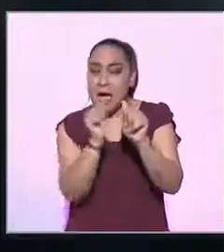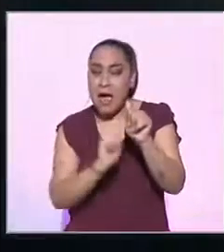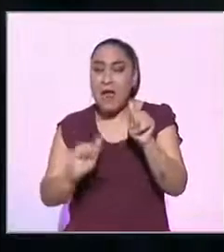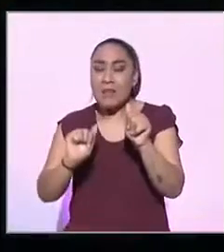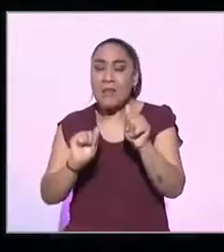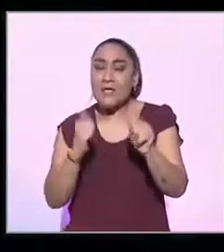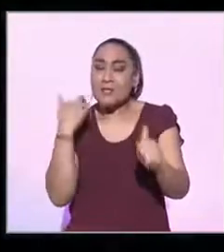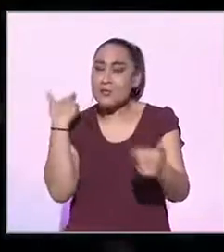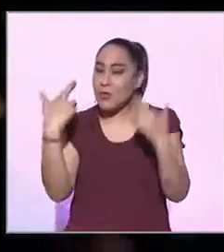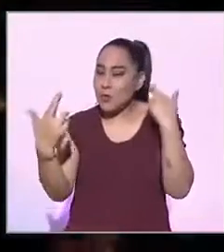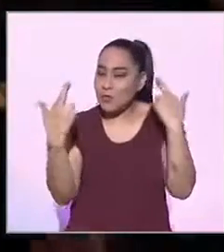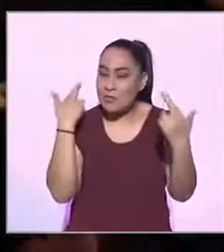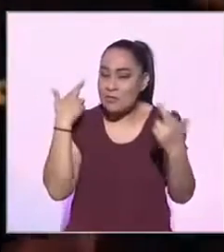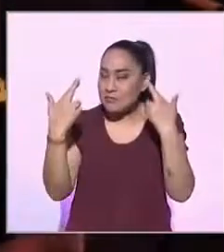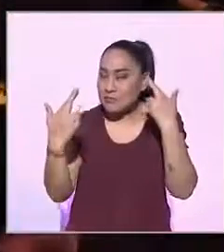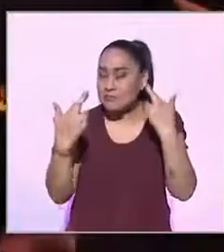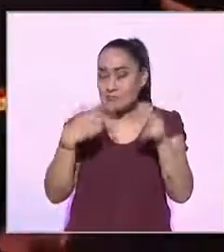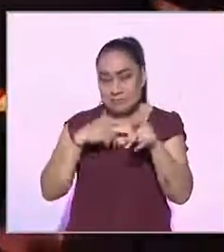sonidos.